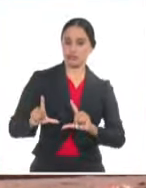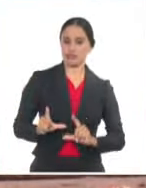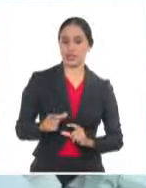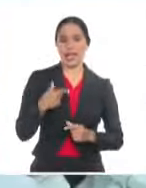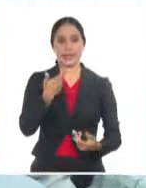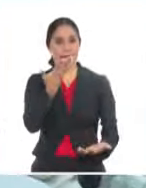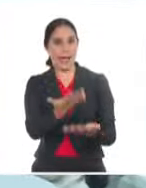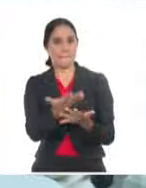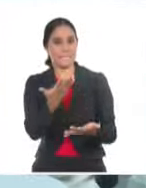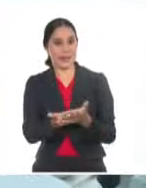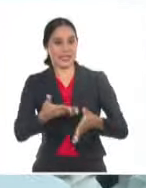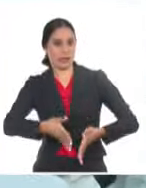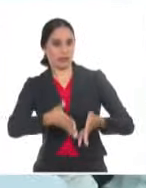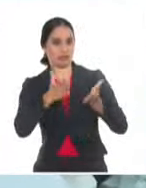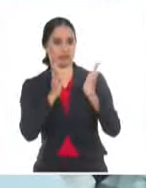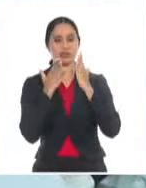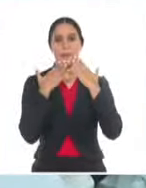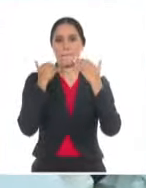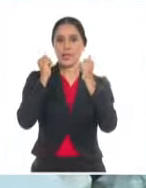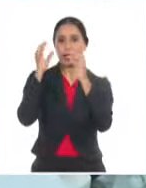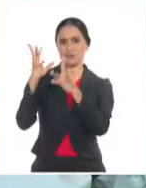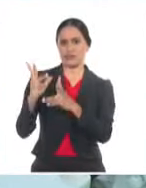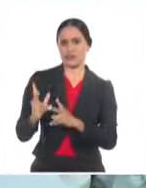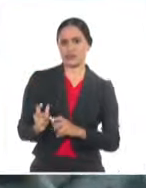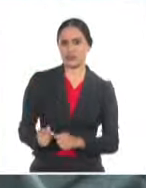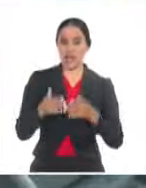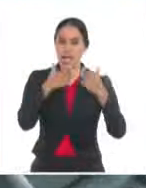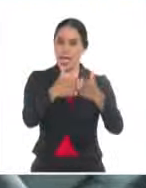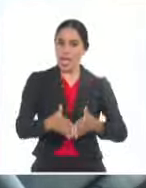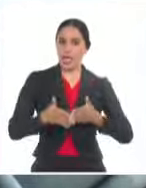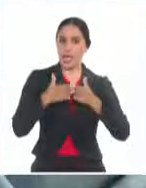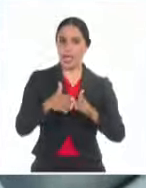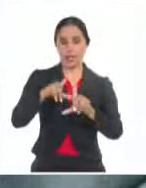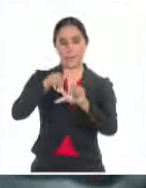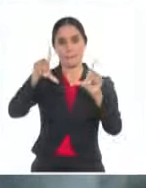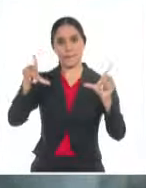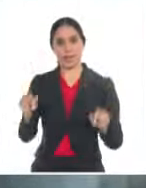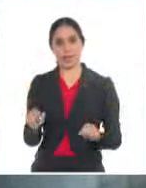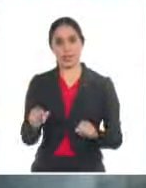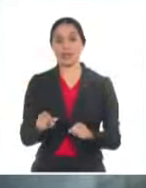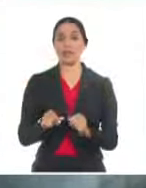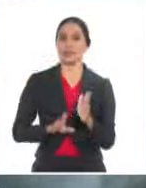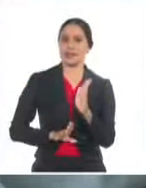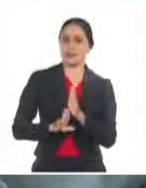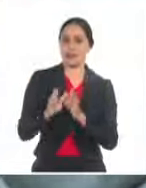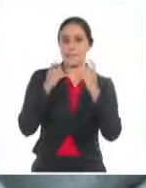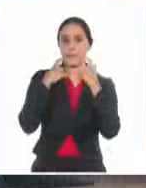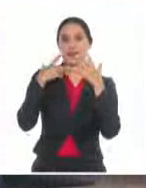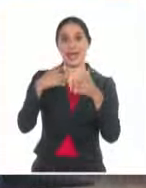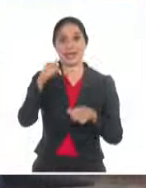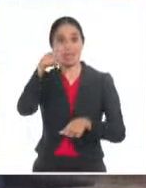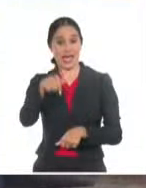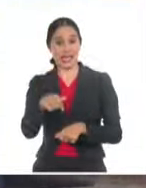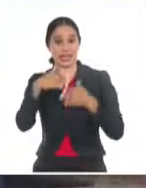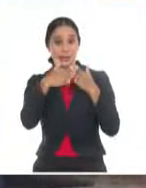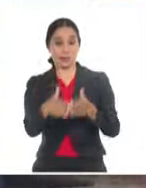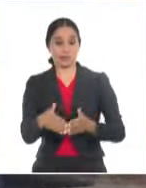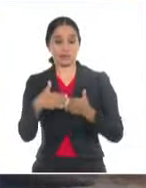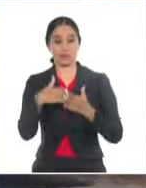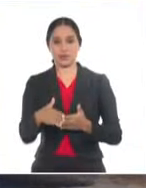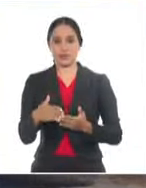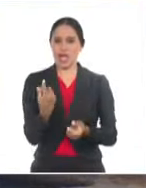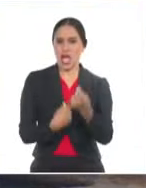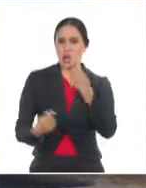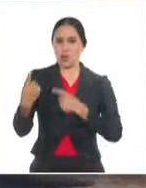entidad referente en el grupo marítimo portuario del país. Y es que mantener el quehacer en este varadero es de los desafíos que